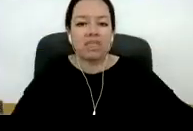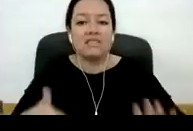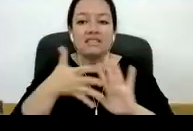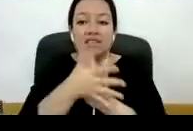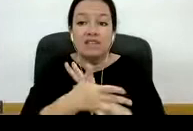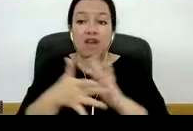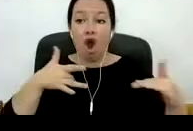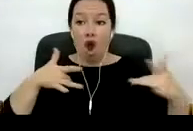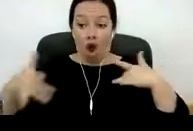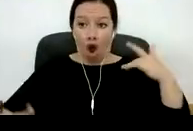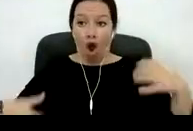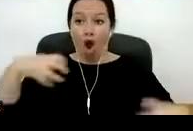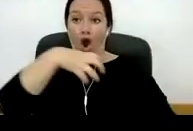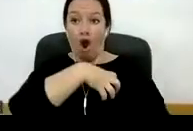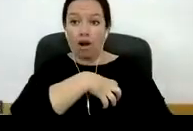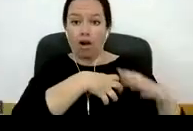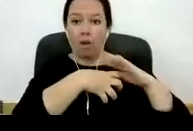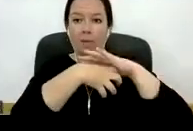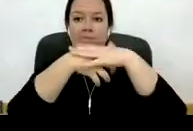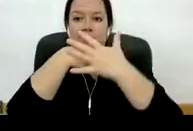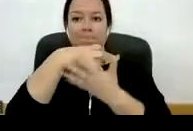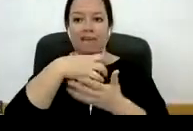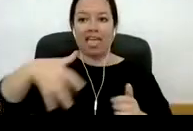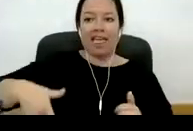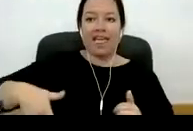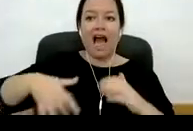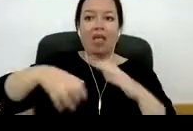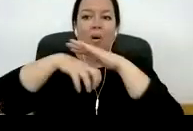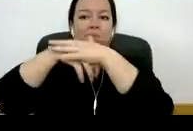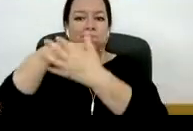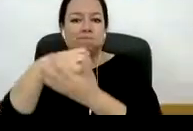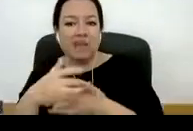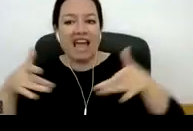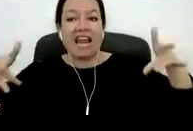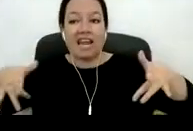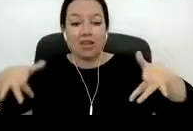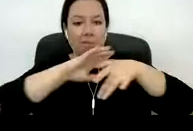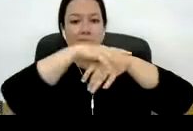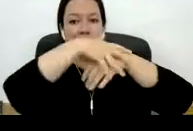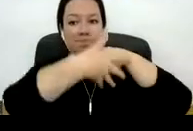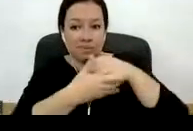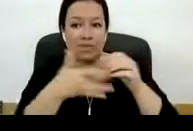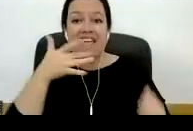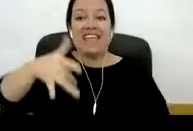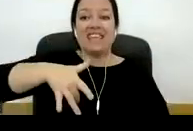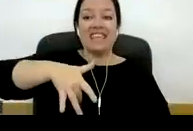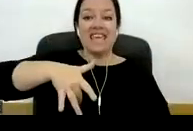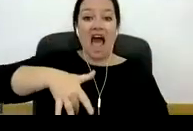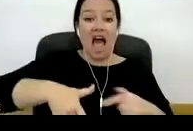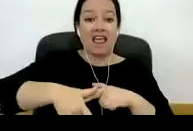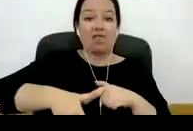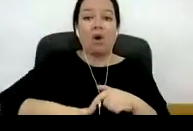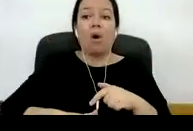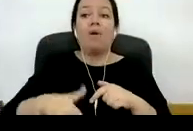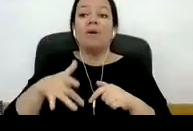rodeando a los órganos, o sea, es decir, es más típico de las personas a partir de cierta edad que el hígado vean sus hepatocitos,